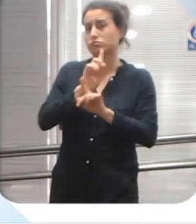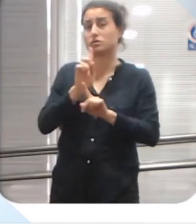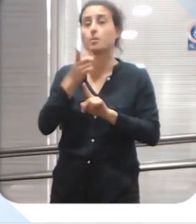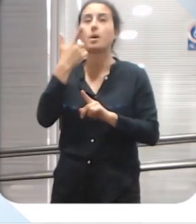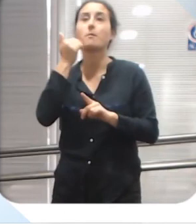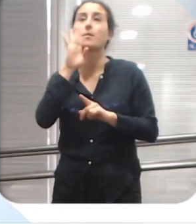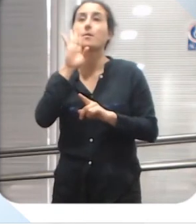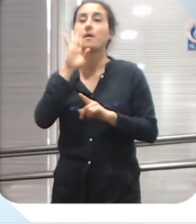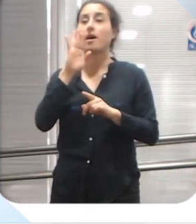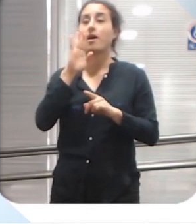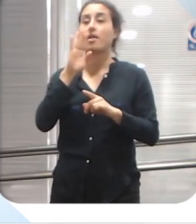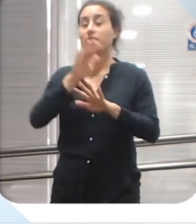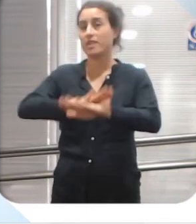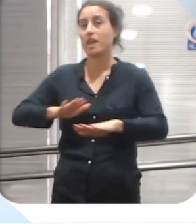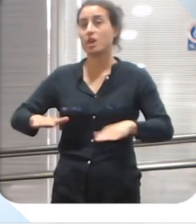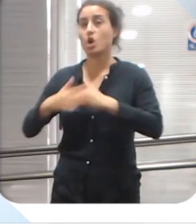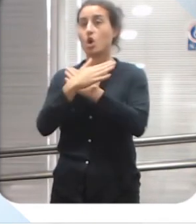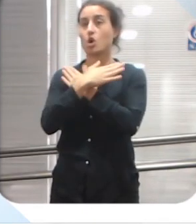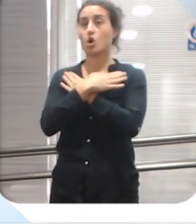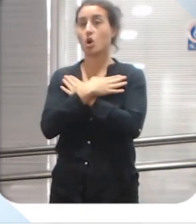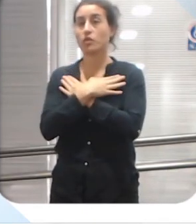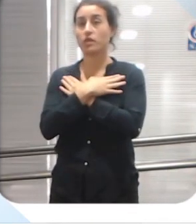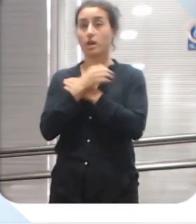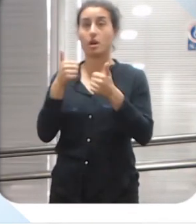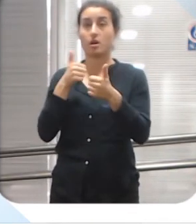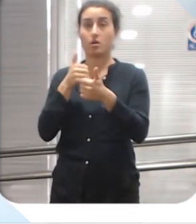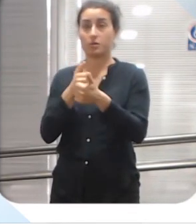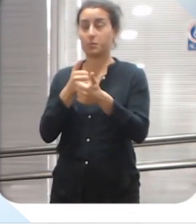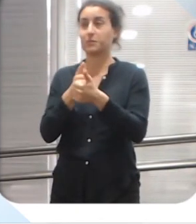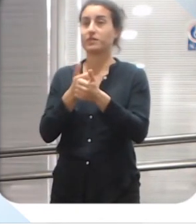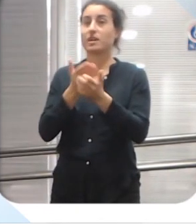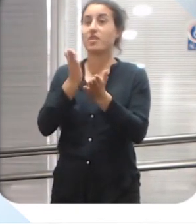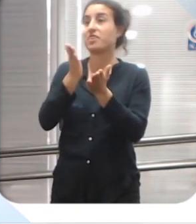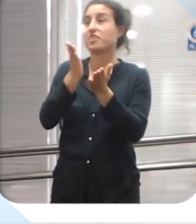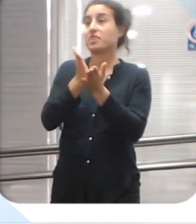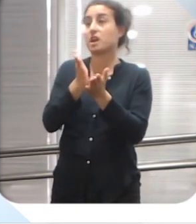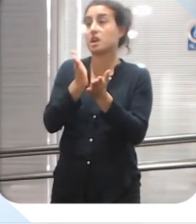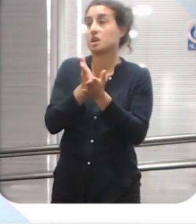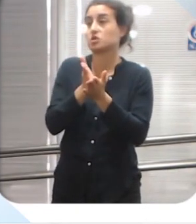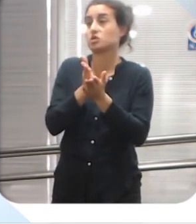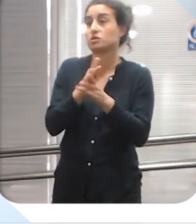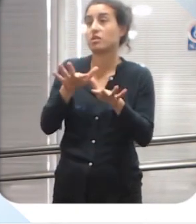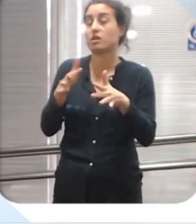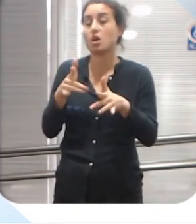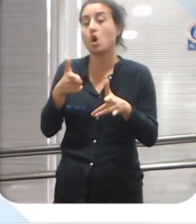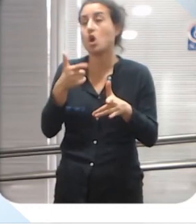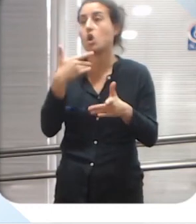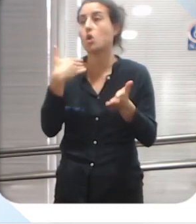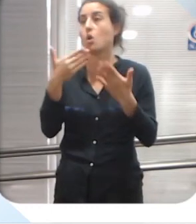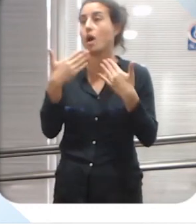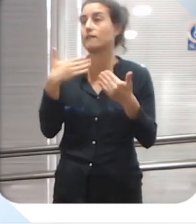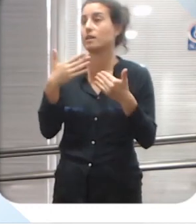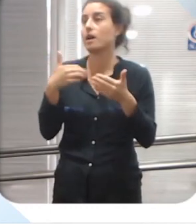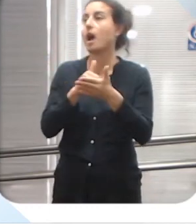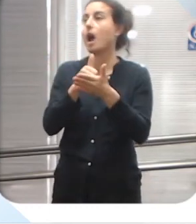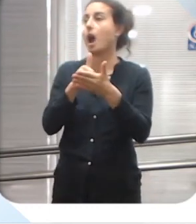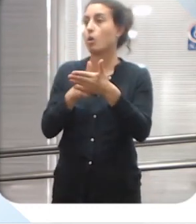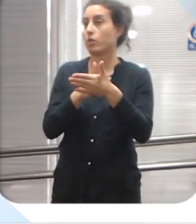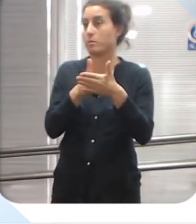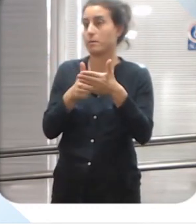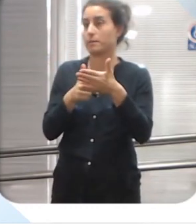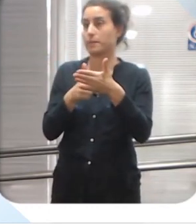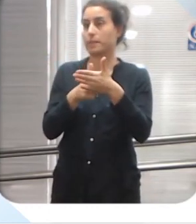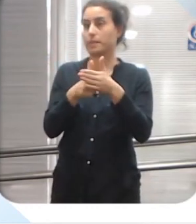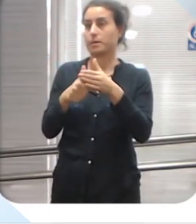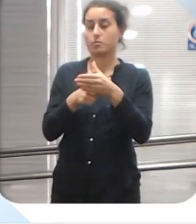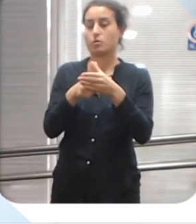TEA no se les puede decir, deje que tenga su derecho de, cuando de repente es un chiquilín que no habla, que no puede salir solo, etcétera, etcétera.